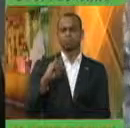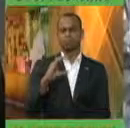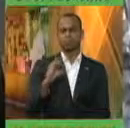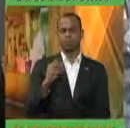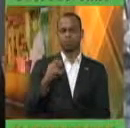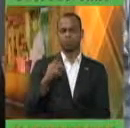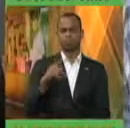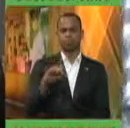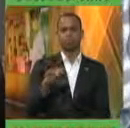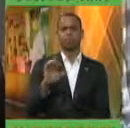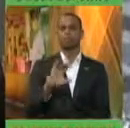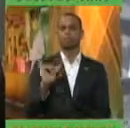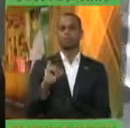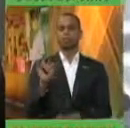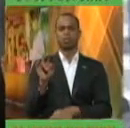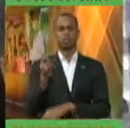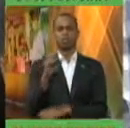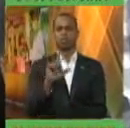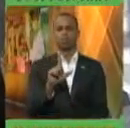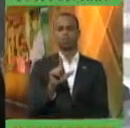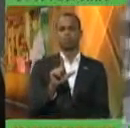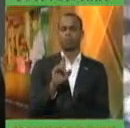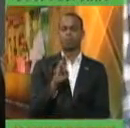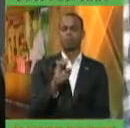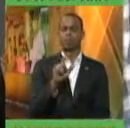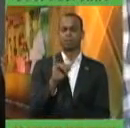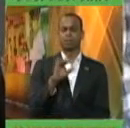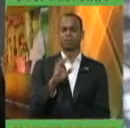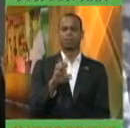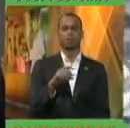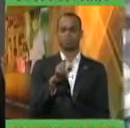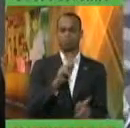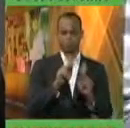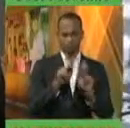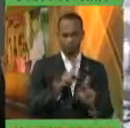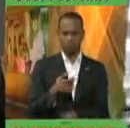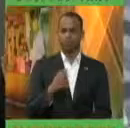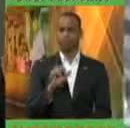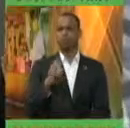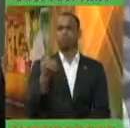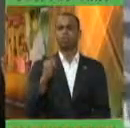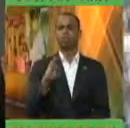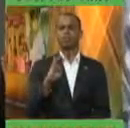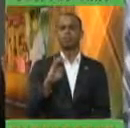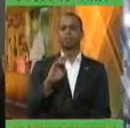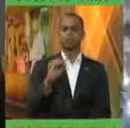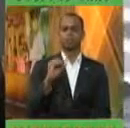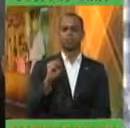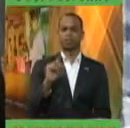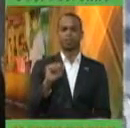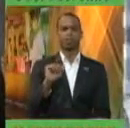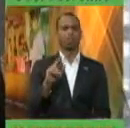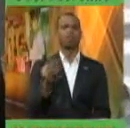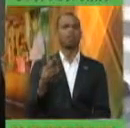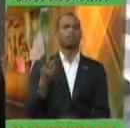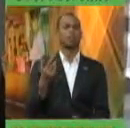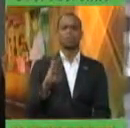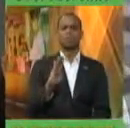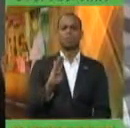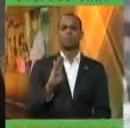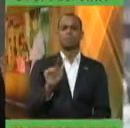de believe los hoteles believe la cadena en puerto plata iberostar todos sus hoteles están certificados tanto en bávaro como en